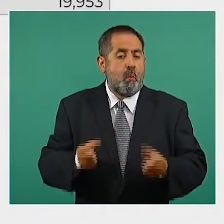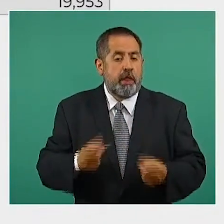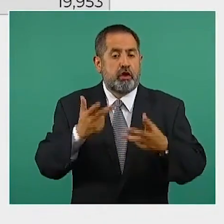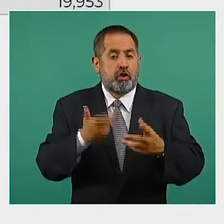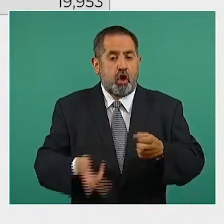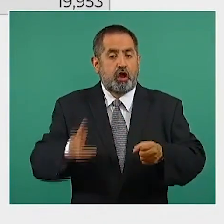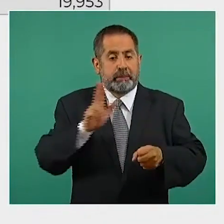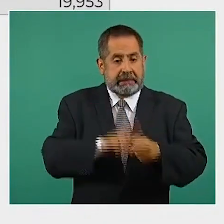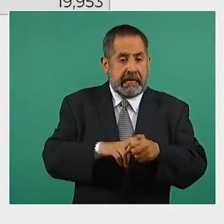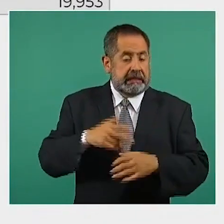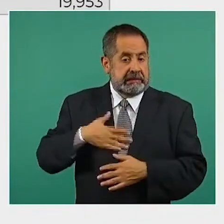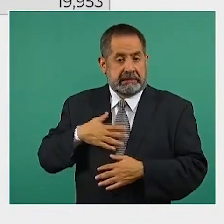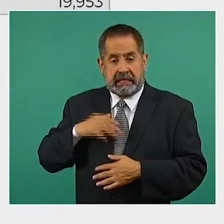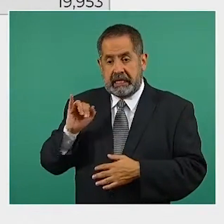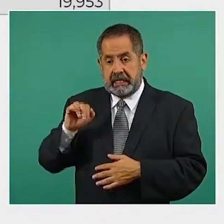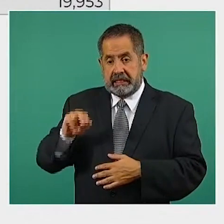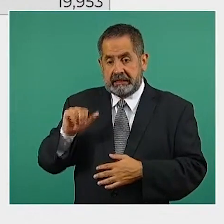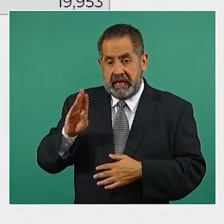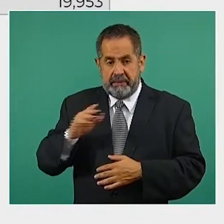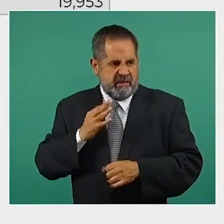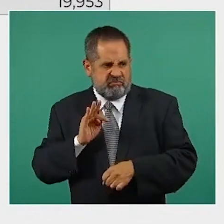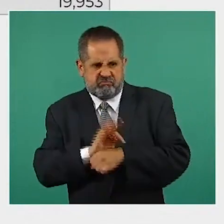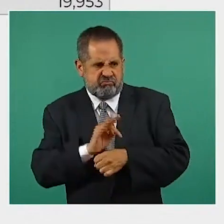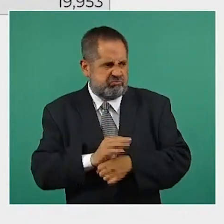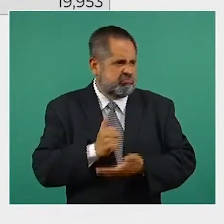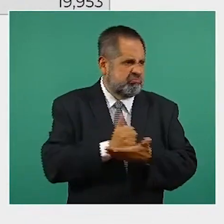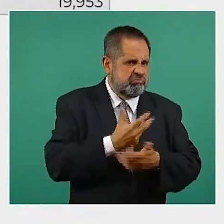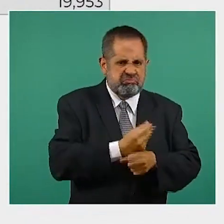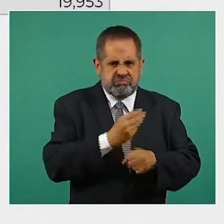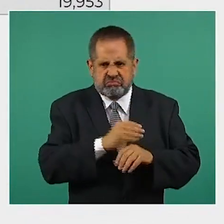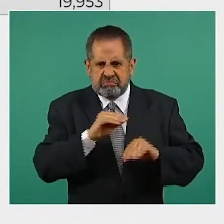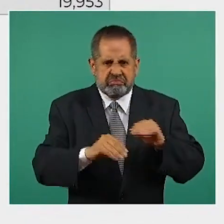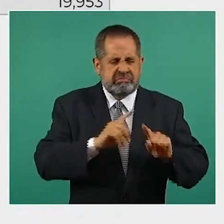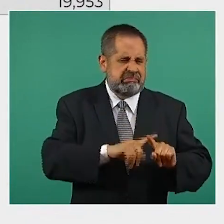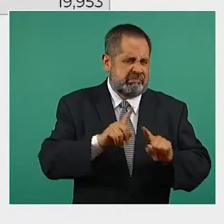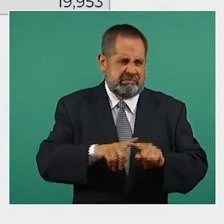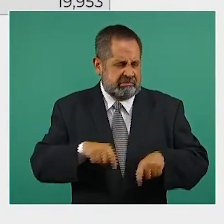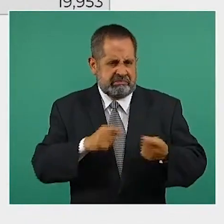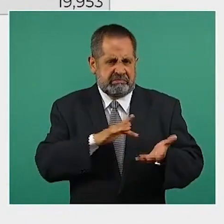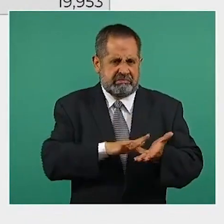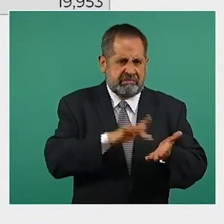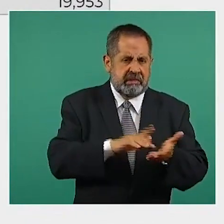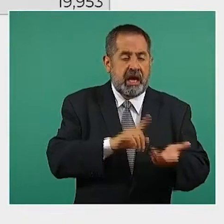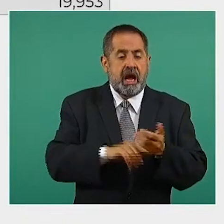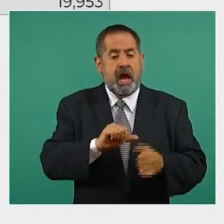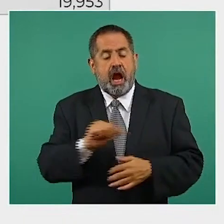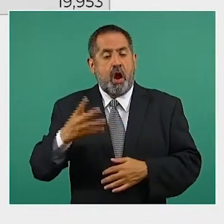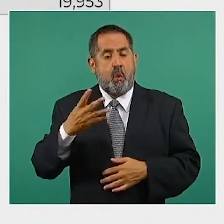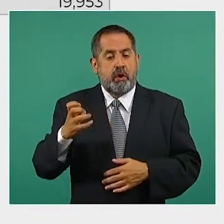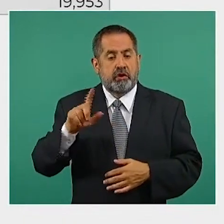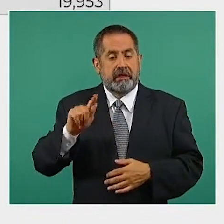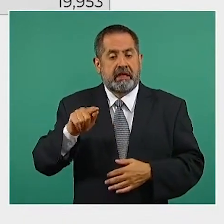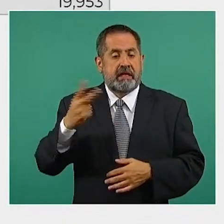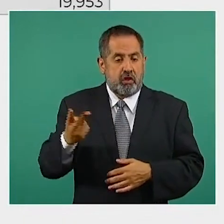hospitales que INSABI fortaleció con diversos mecanismos fue de